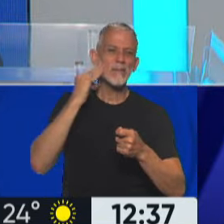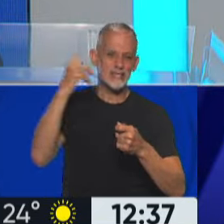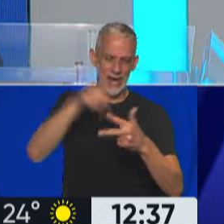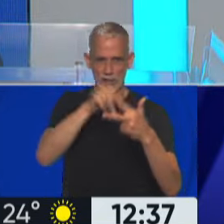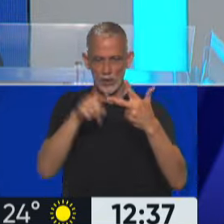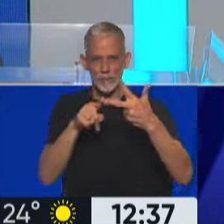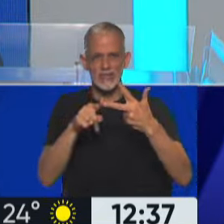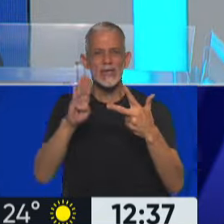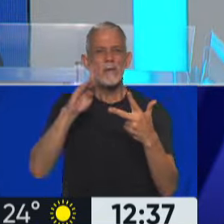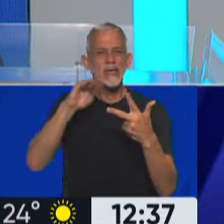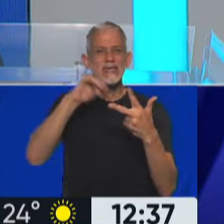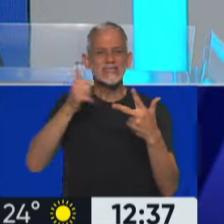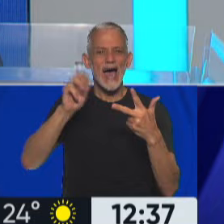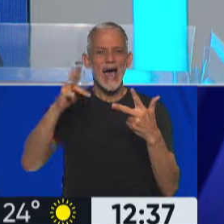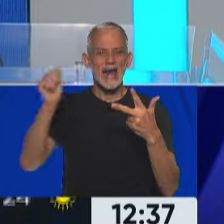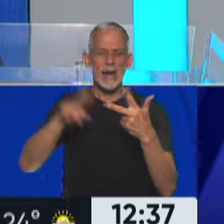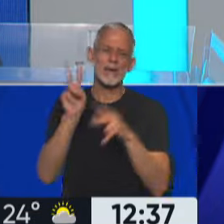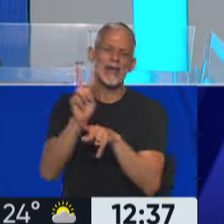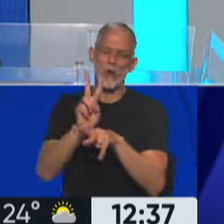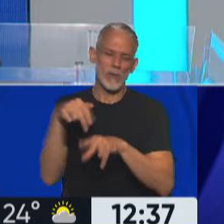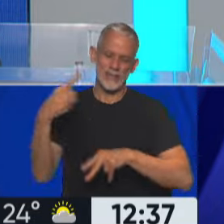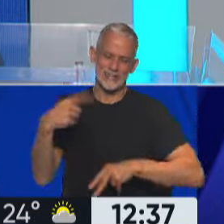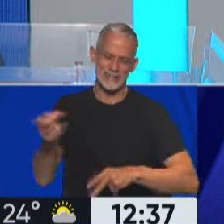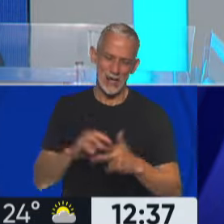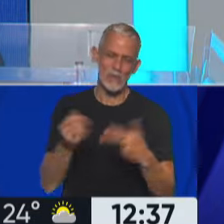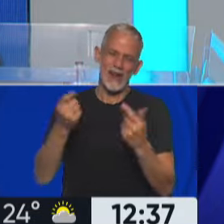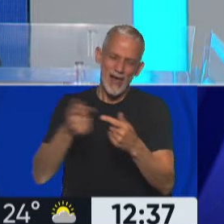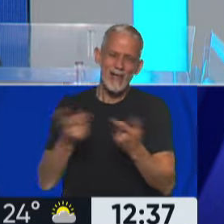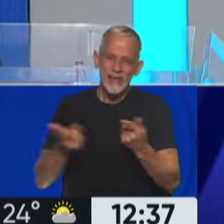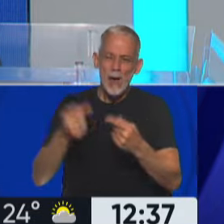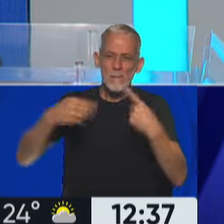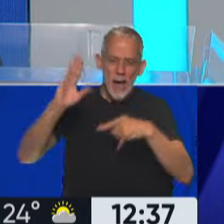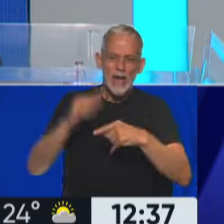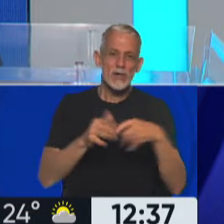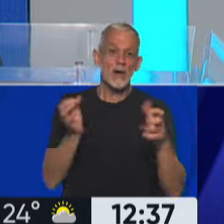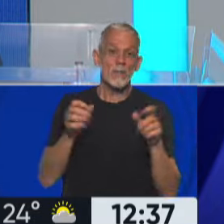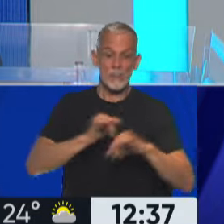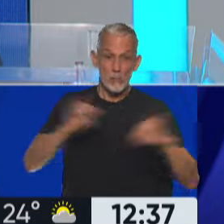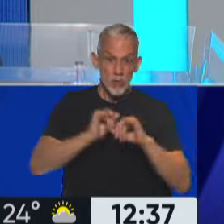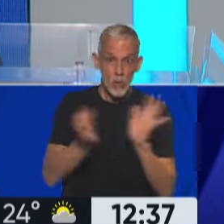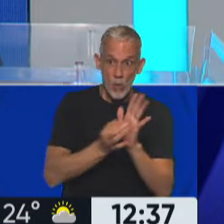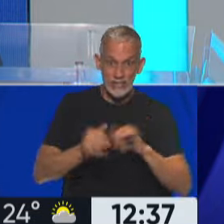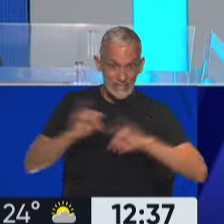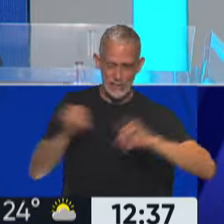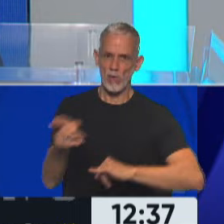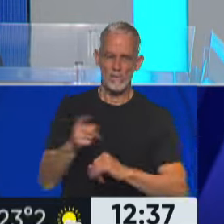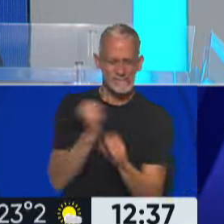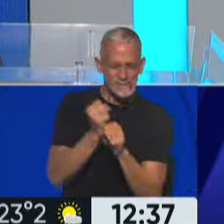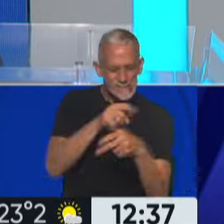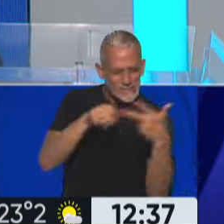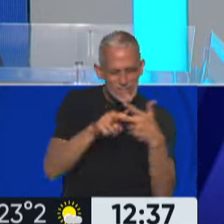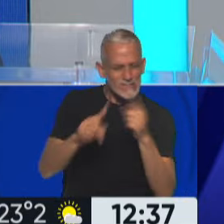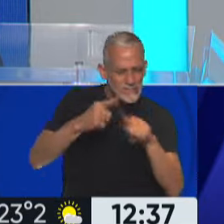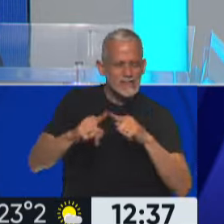y bisa rap su ángel de la guarda argentino que le acerca los principales sponsor ya están trabajando y si no en